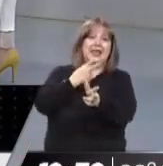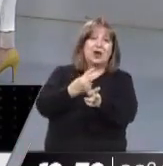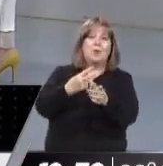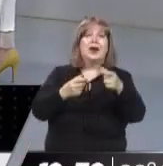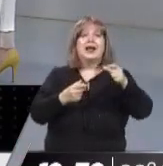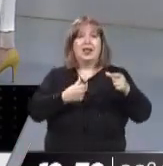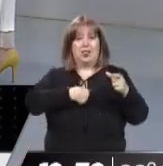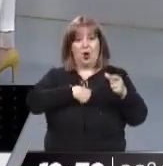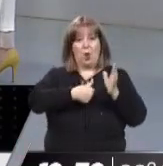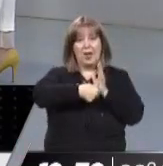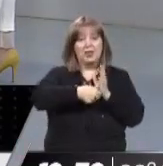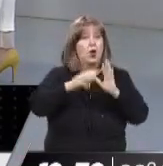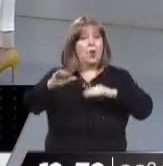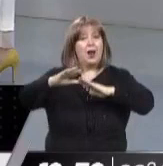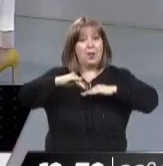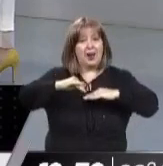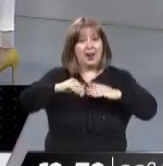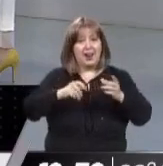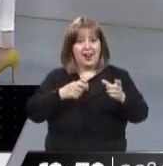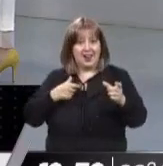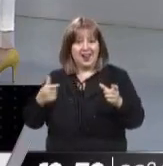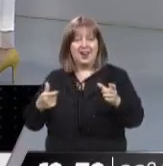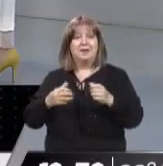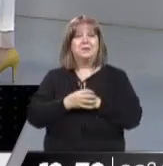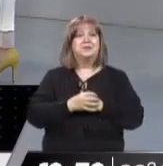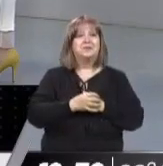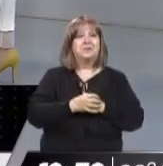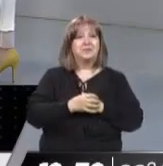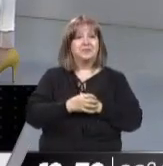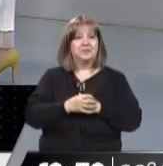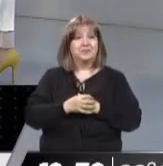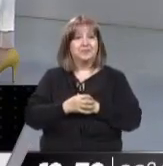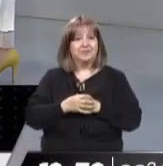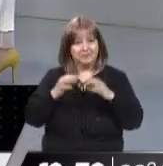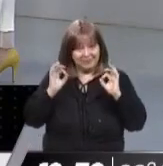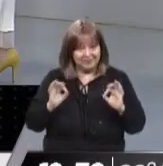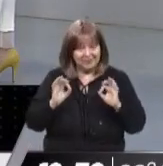piel, mira, sí. Si es verdad, al límite, hay que tener cuidado. Yo temí en un momento, pero bueno, terminó todo bien, me quedo tranquilo.